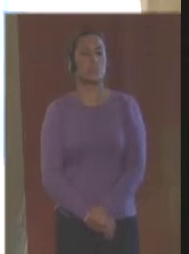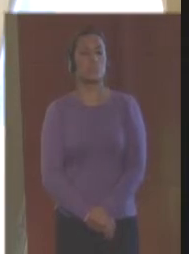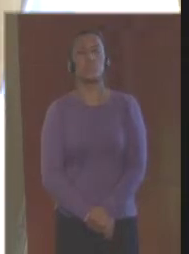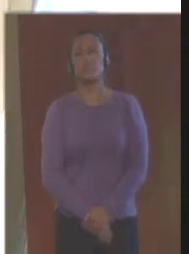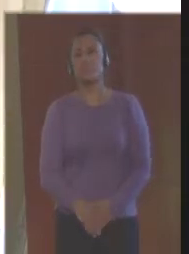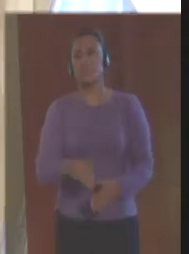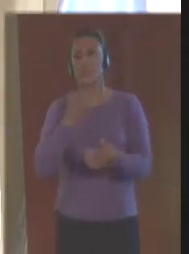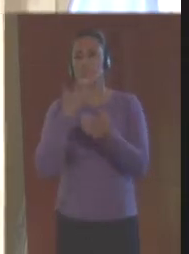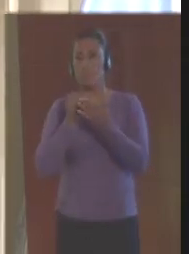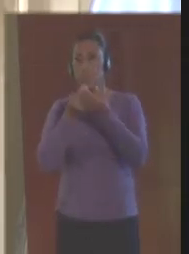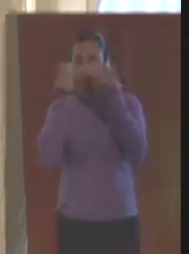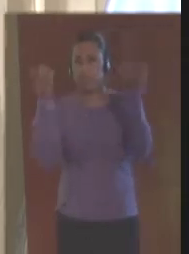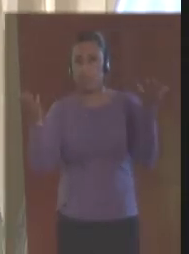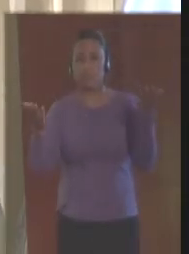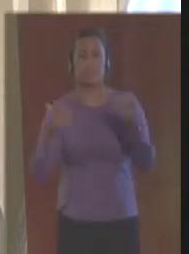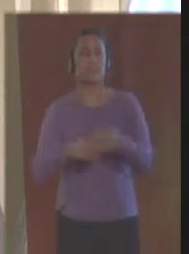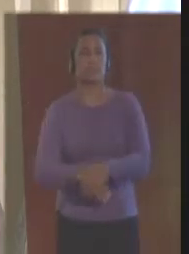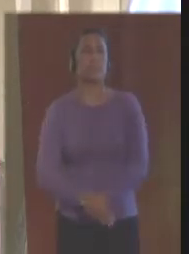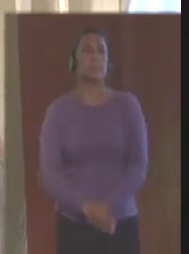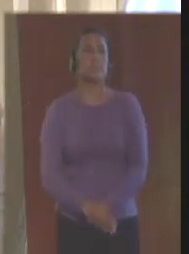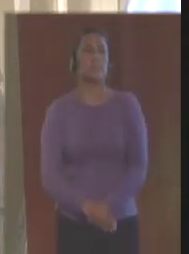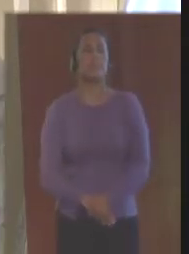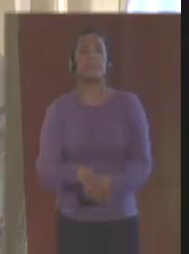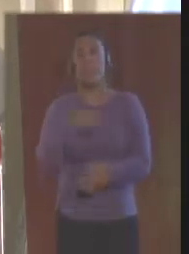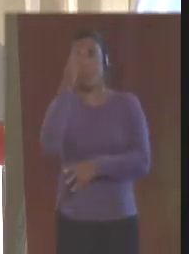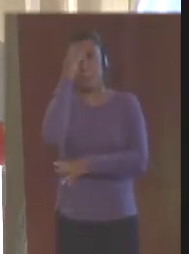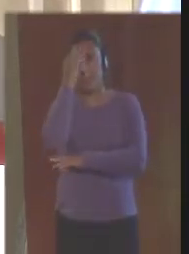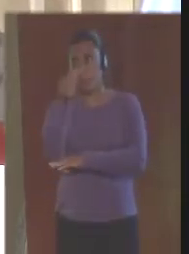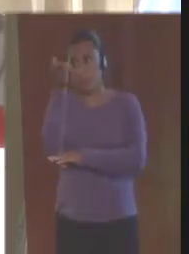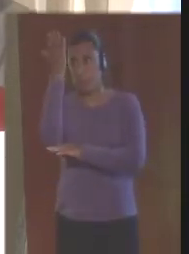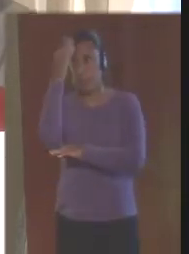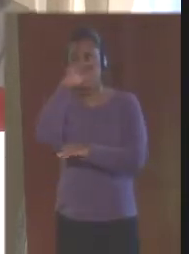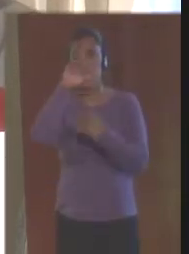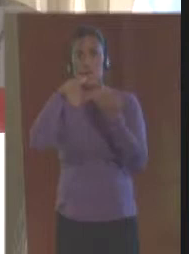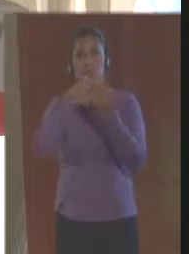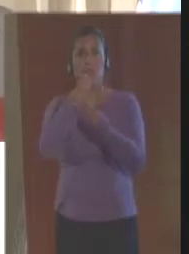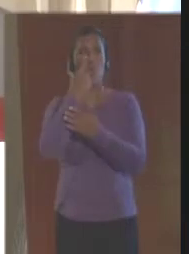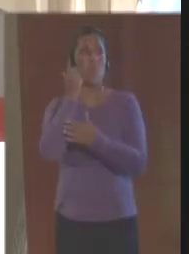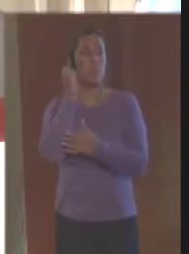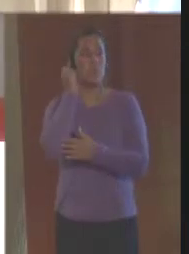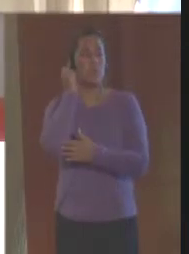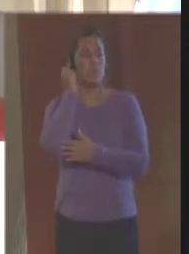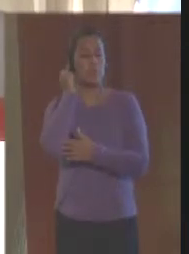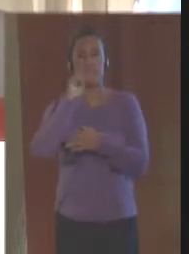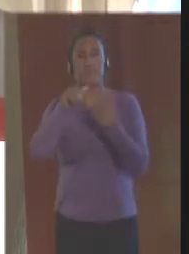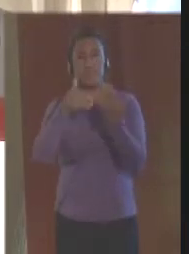Muchas gracias y buenos días a todos, a todas.